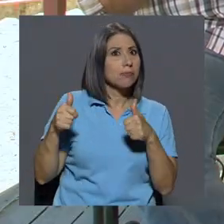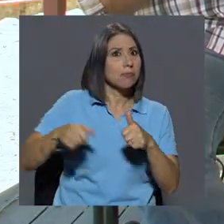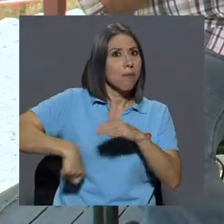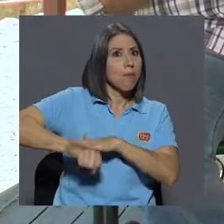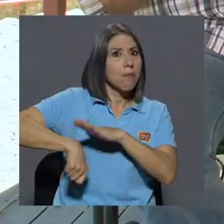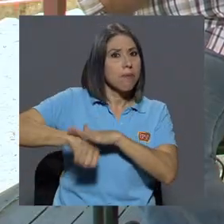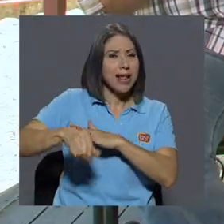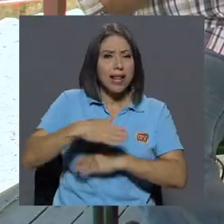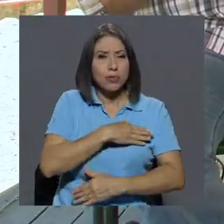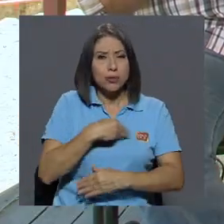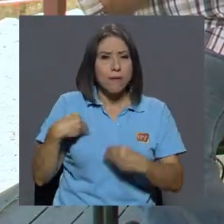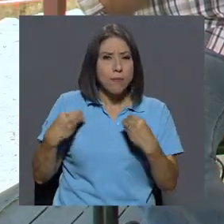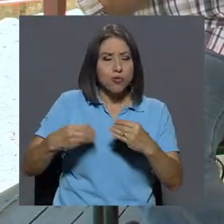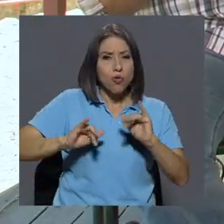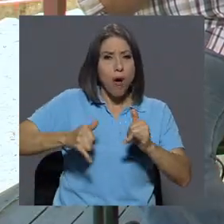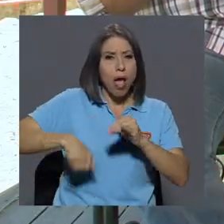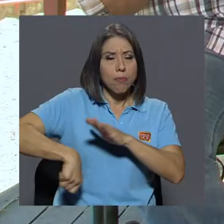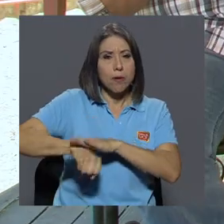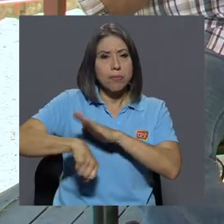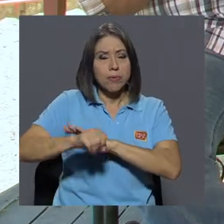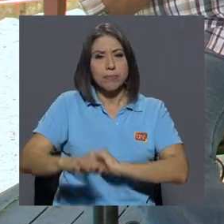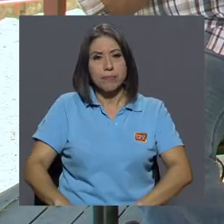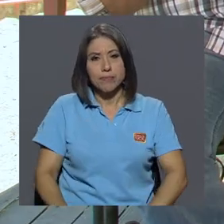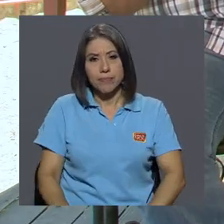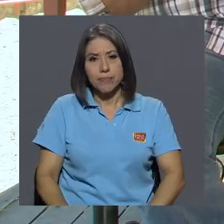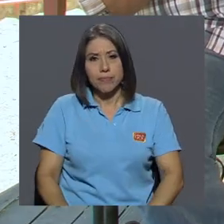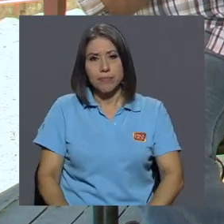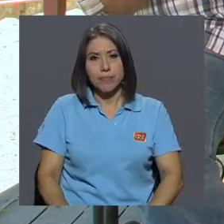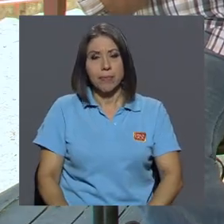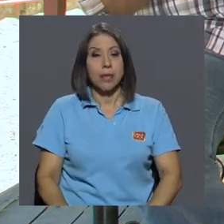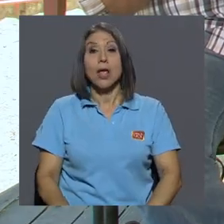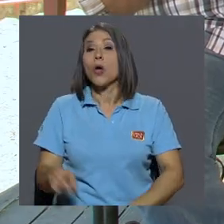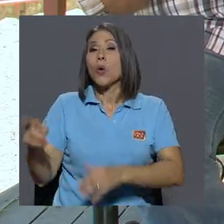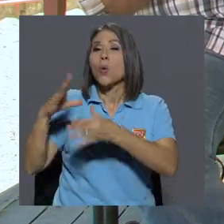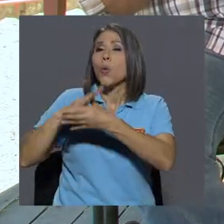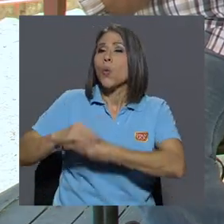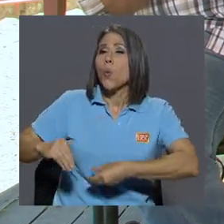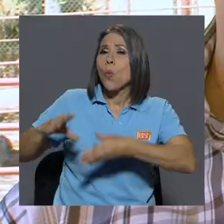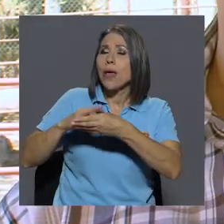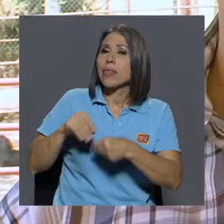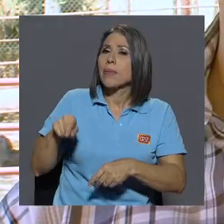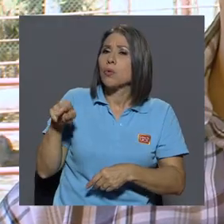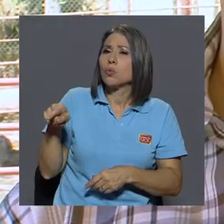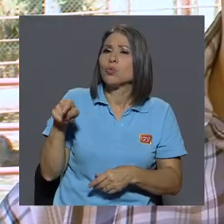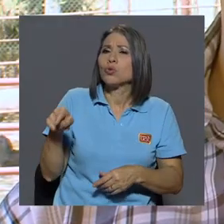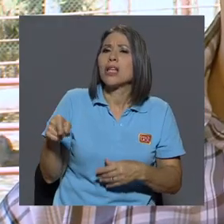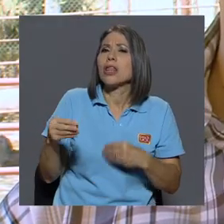que le gustaba mucho jugar fútbol. Mirá. Cuénteme la anécdota de cómo usted llega